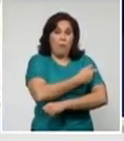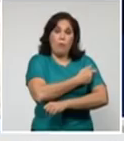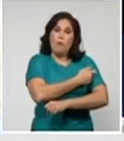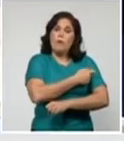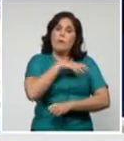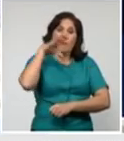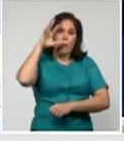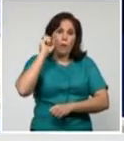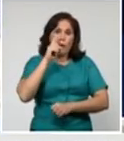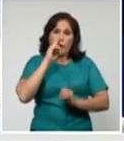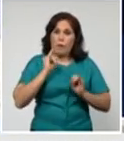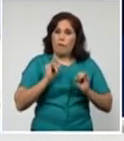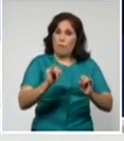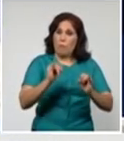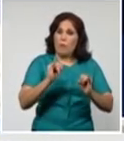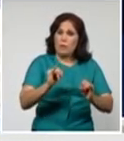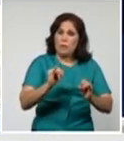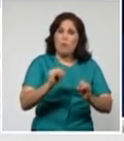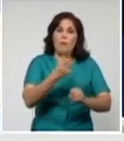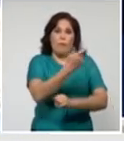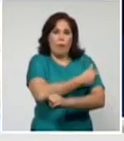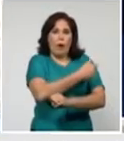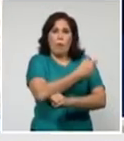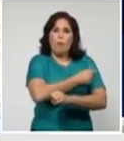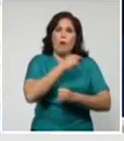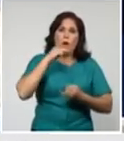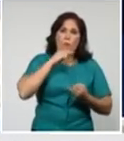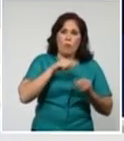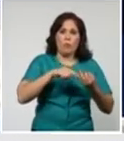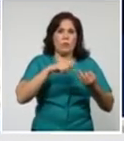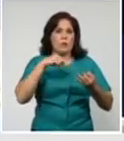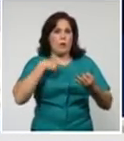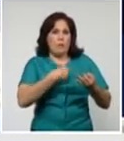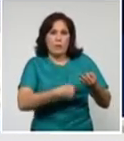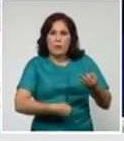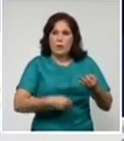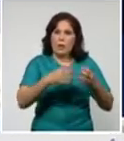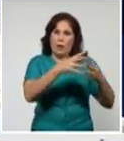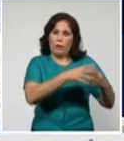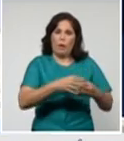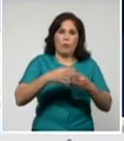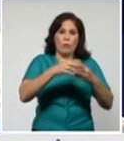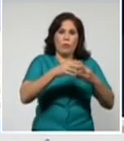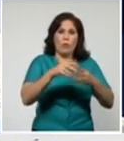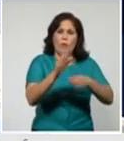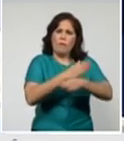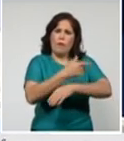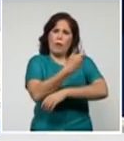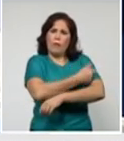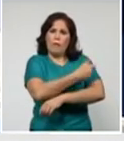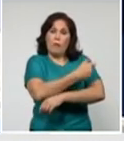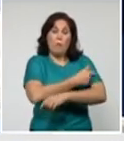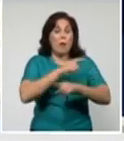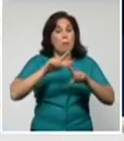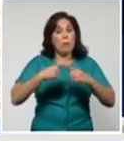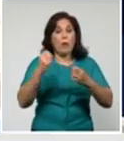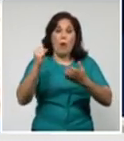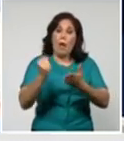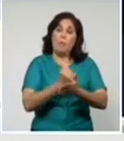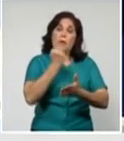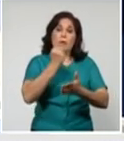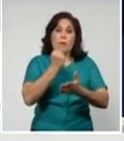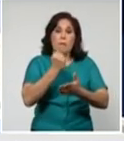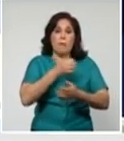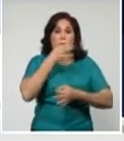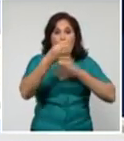las noticias de las vacunas rusas, la china, la norteamericana, pero lamentablemente, como también ha dicho